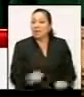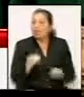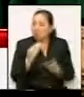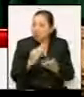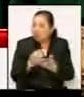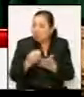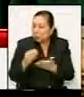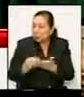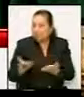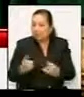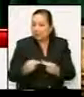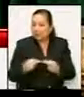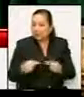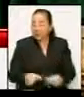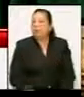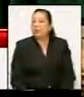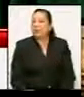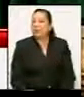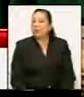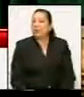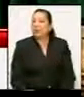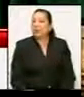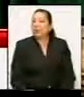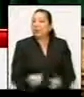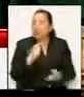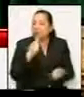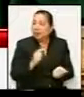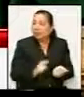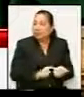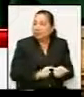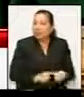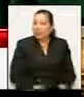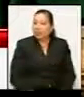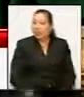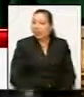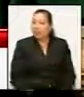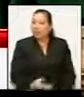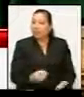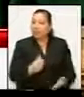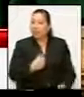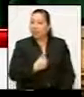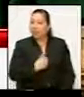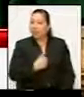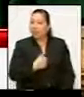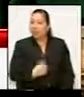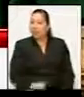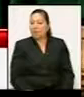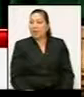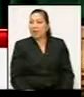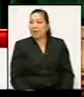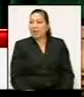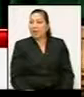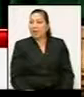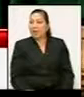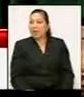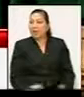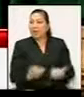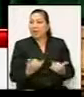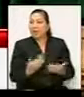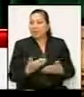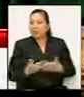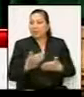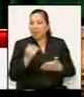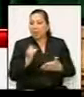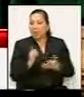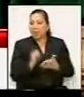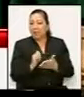oyuquito con charqui, quinoa con sangrecita, productos propios de la región. Y esta es un poco la